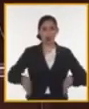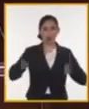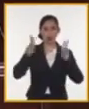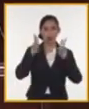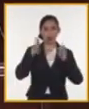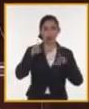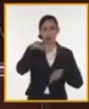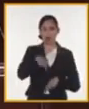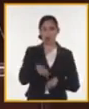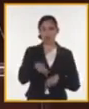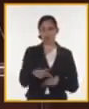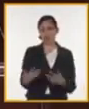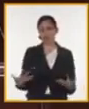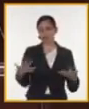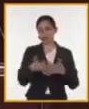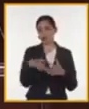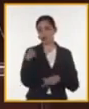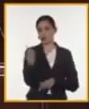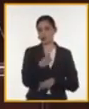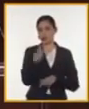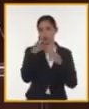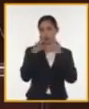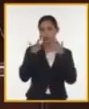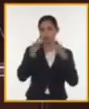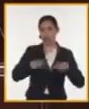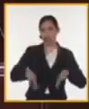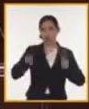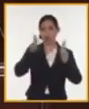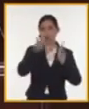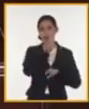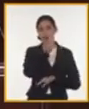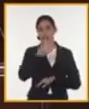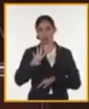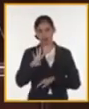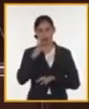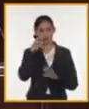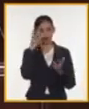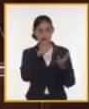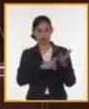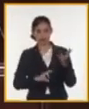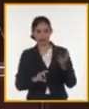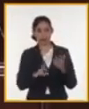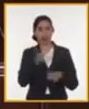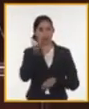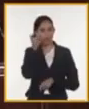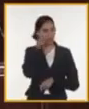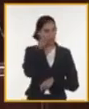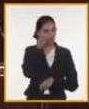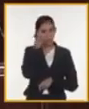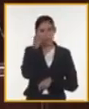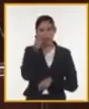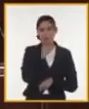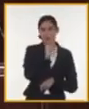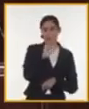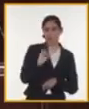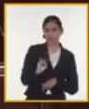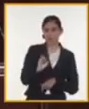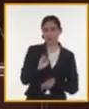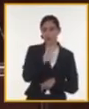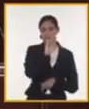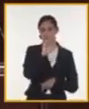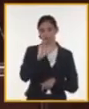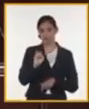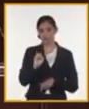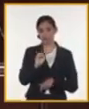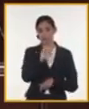nos corresponde chequear 14 acuerdos, ya que el 57, el 70 y el 71 relacionados con